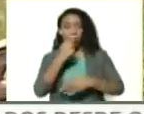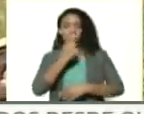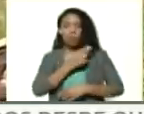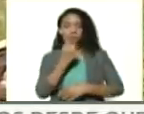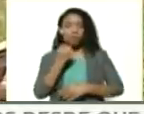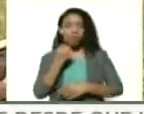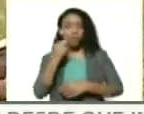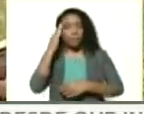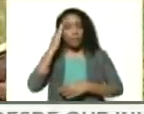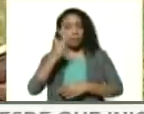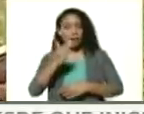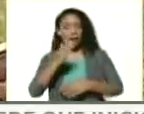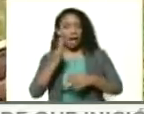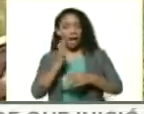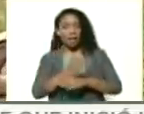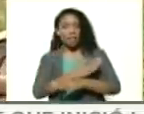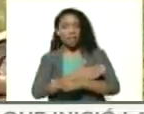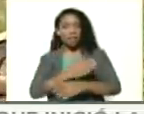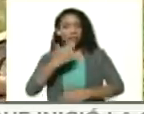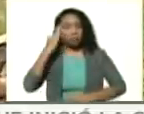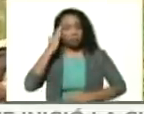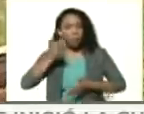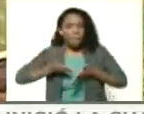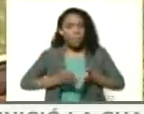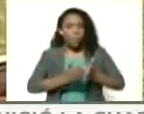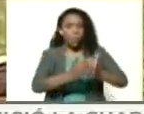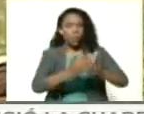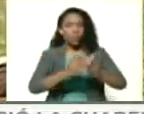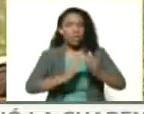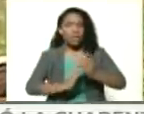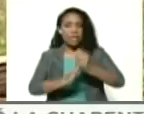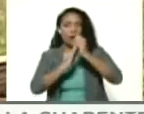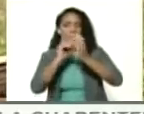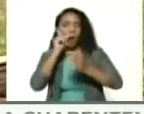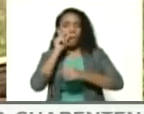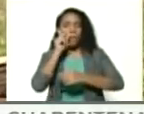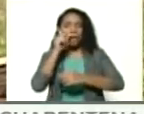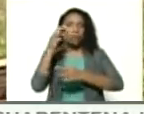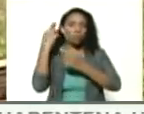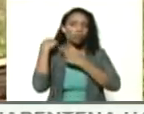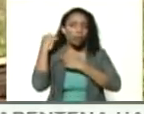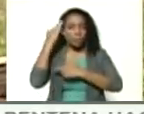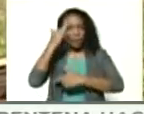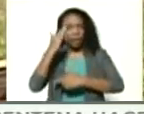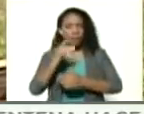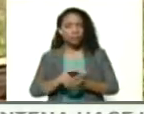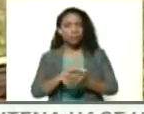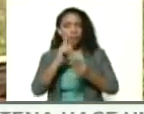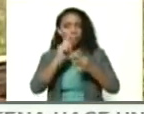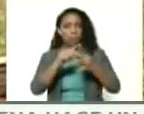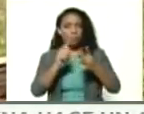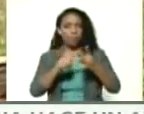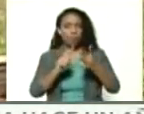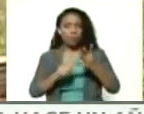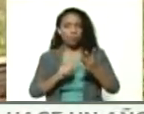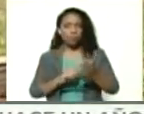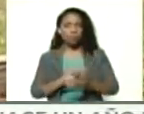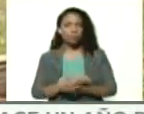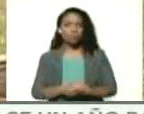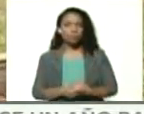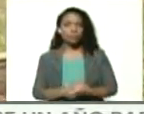factores militares con preeminencia de la Marina, encabezados por el vicealmirante Héctor Ramírez Pérez y los contraalmirantes Daniel Comis Urdaneta y Francisco